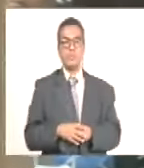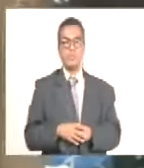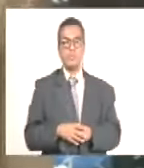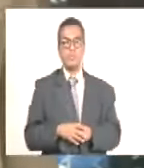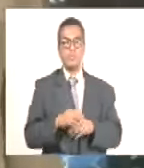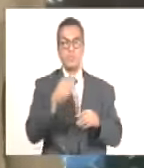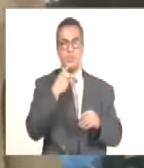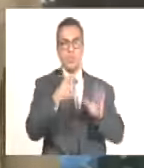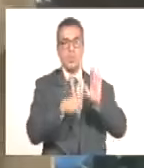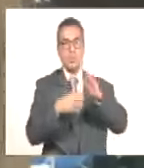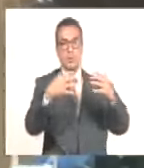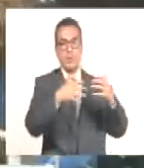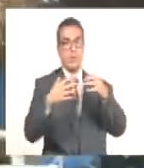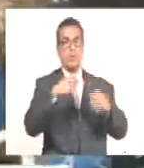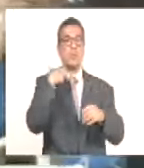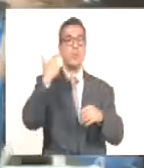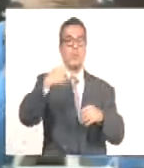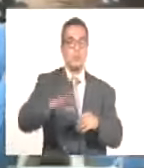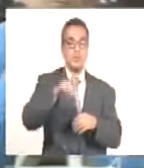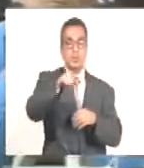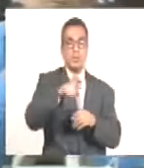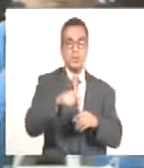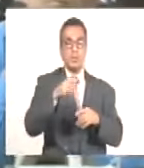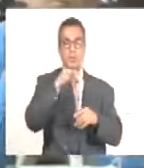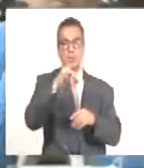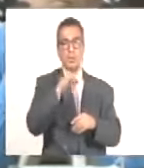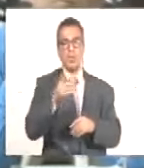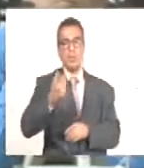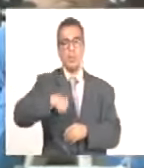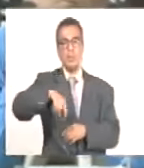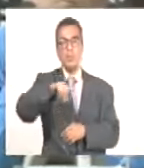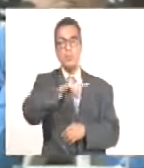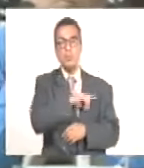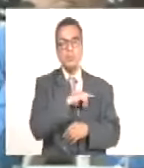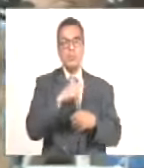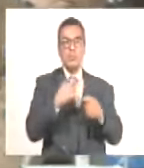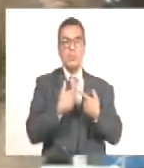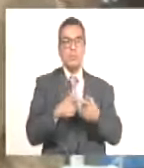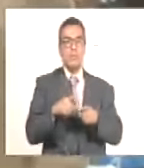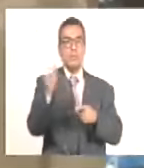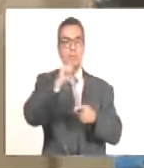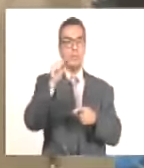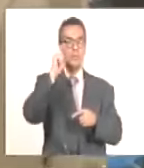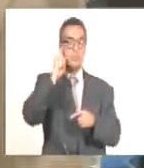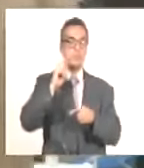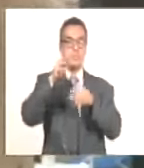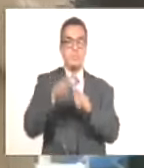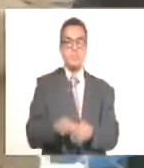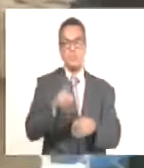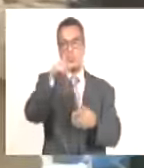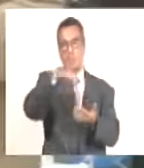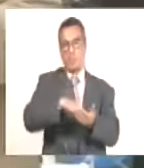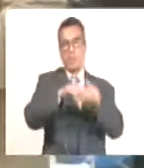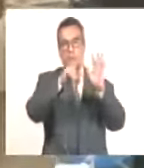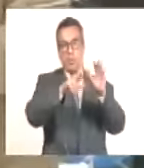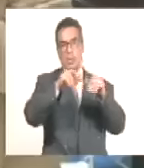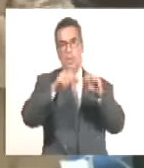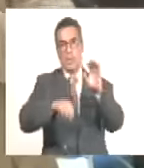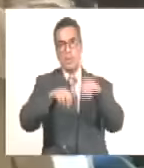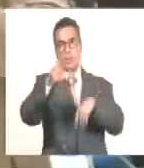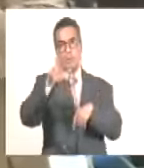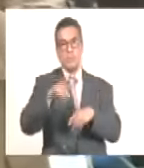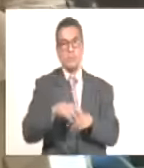la declaración de la guerra muerte anunciada por nuestro libertador Simón Bolívar en el año de